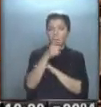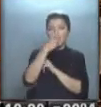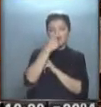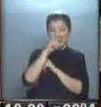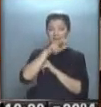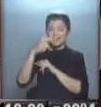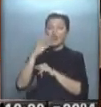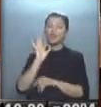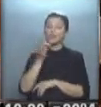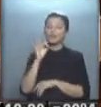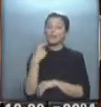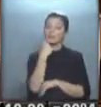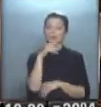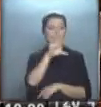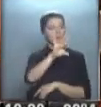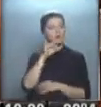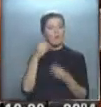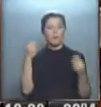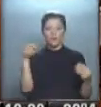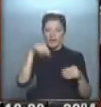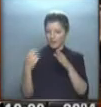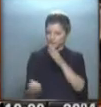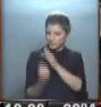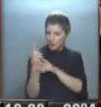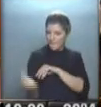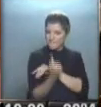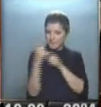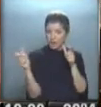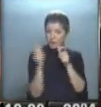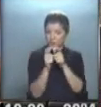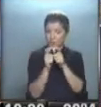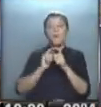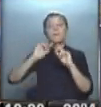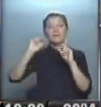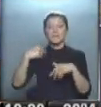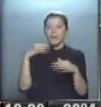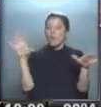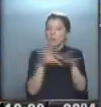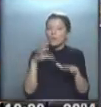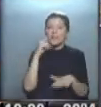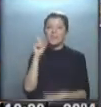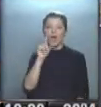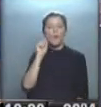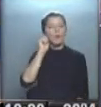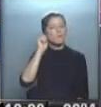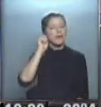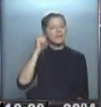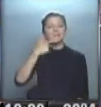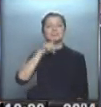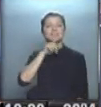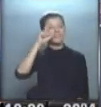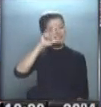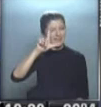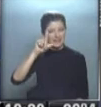que eligieron para conmemorar el día de su nacimiento y es también el día del cumpleaños de Estela de Carlotto y es el día que se eligió como el